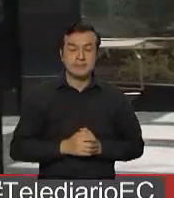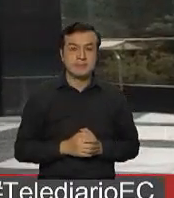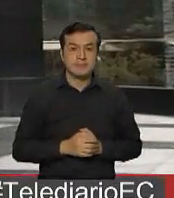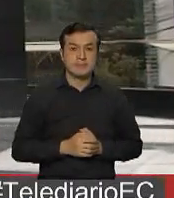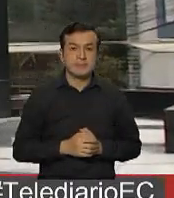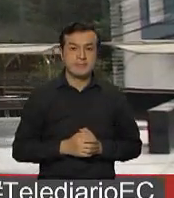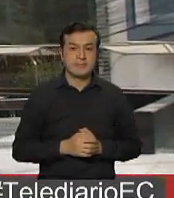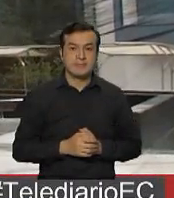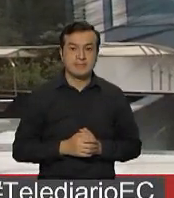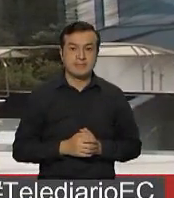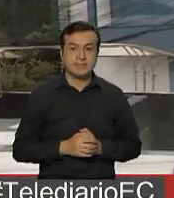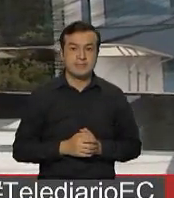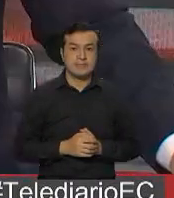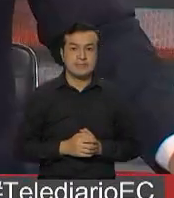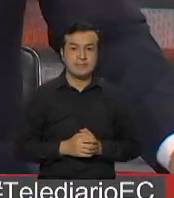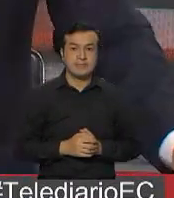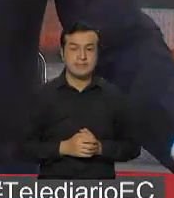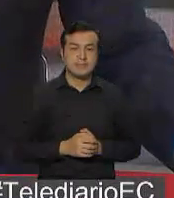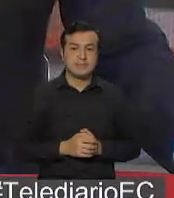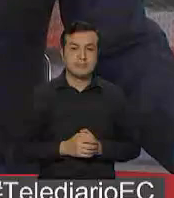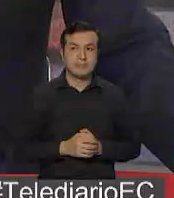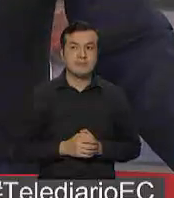TV.